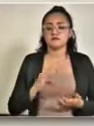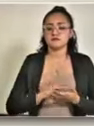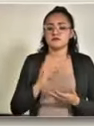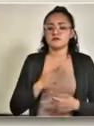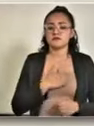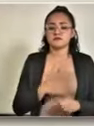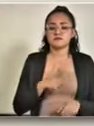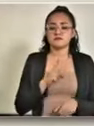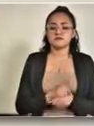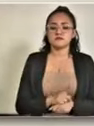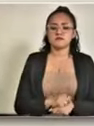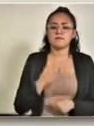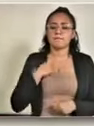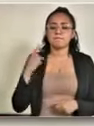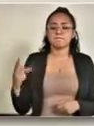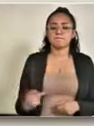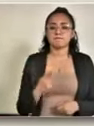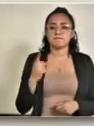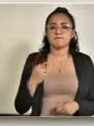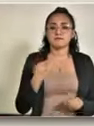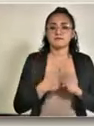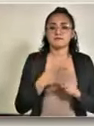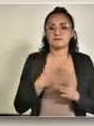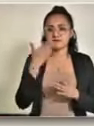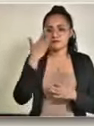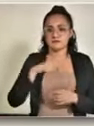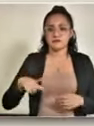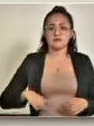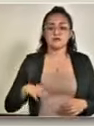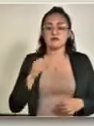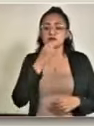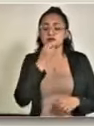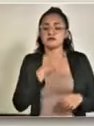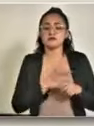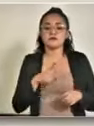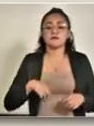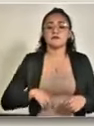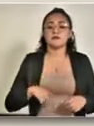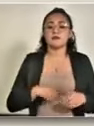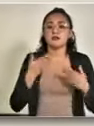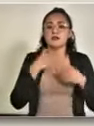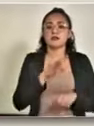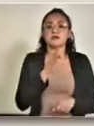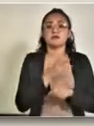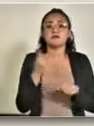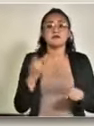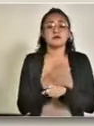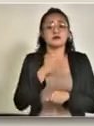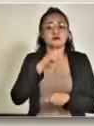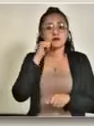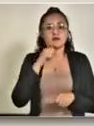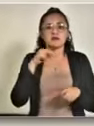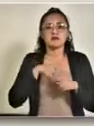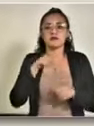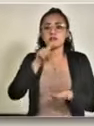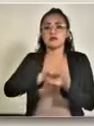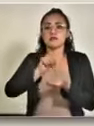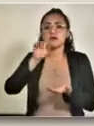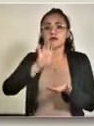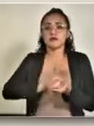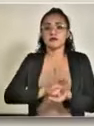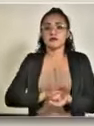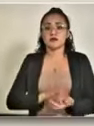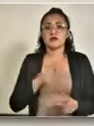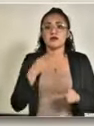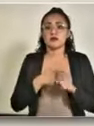Gracias, buenos días. Preguntarle ya sea al gobernador o al secretario de Gobernación con respecto al incidente de ayer en Tecamachalco, donde un